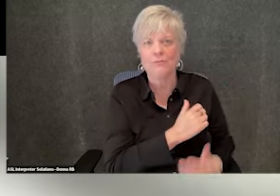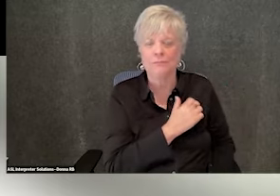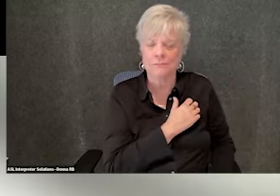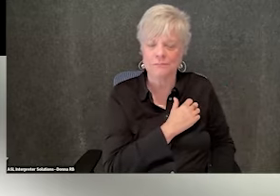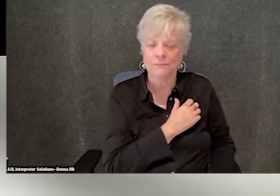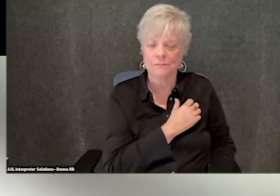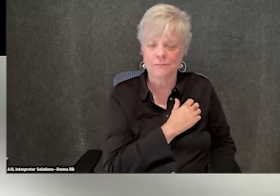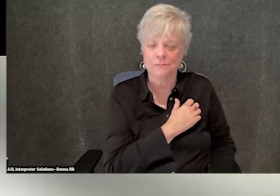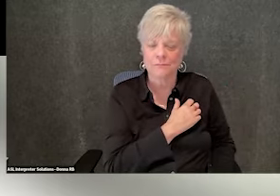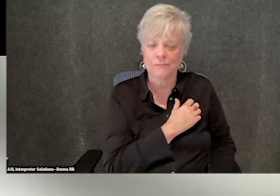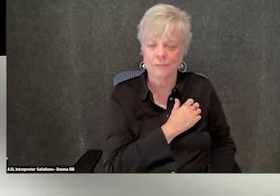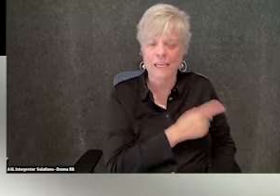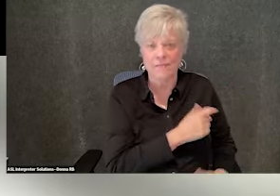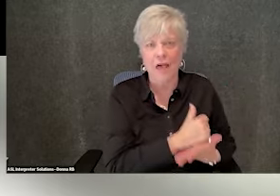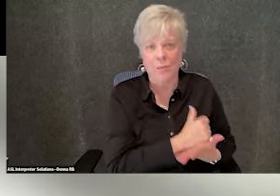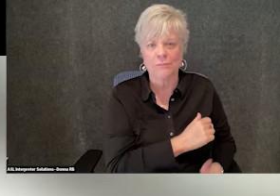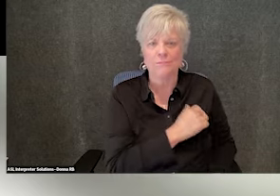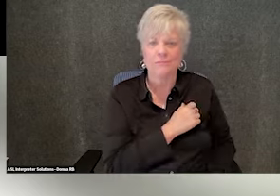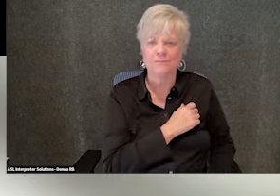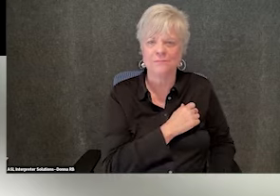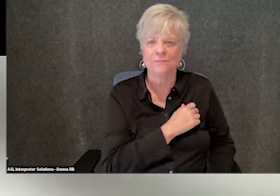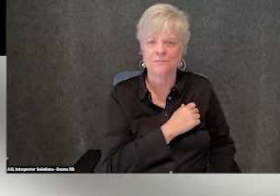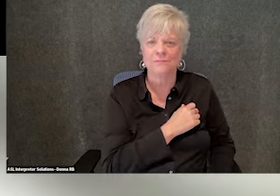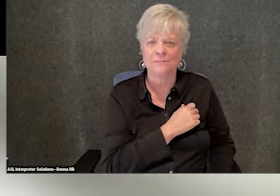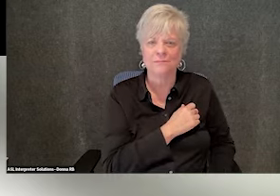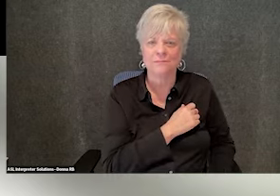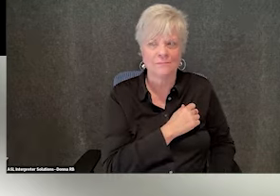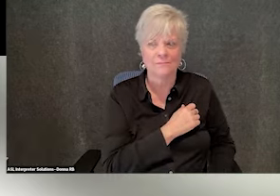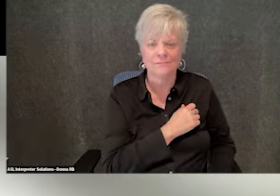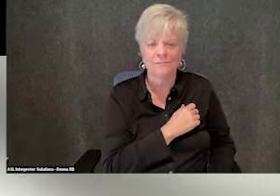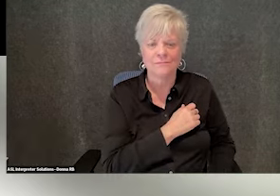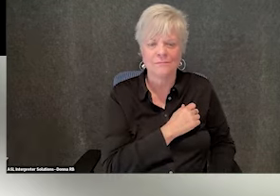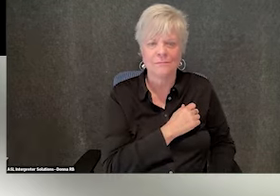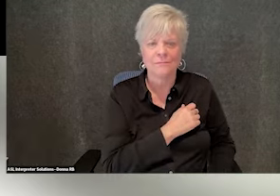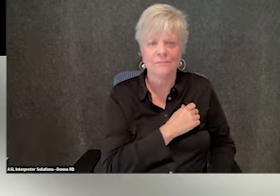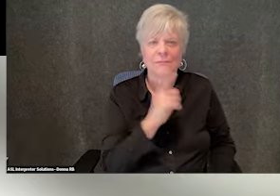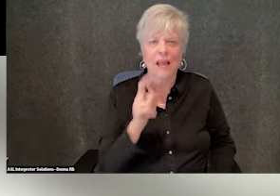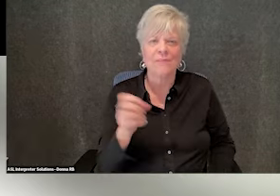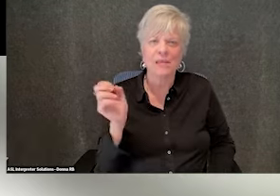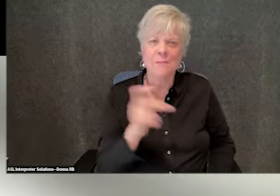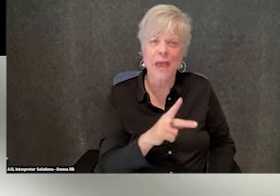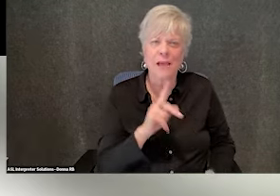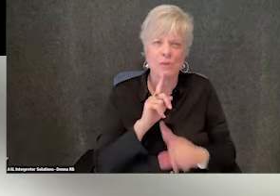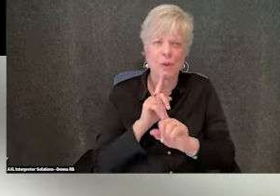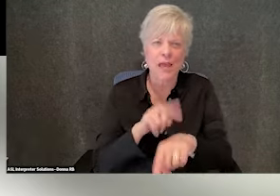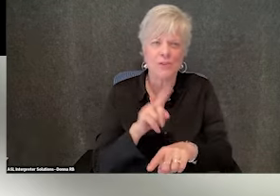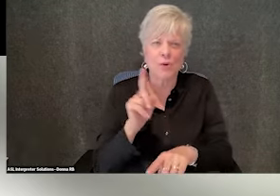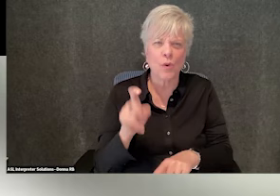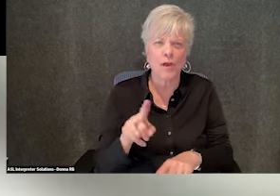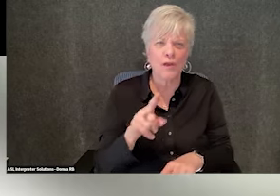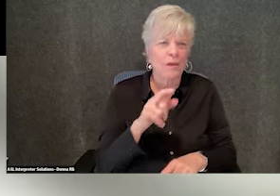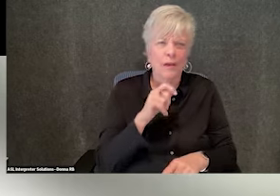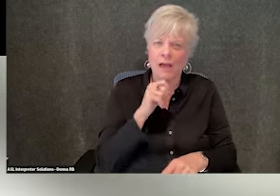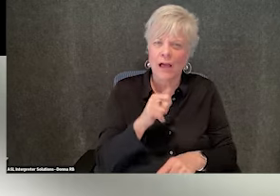para la toma de decisiones con apoyo es sobre la persona. A ver,